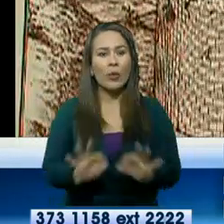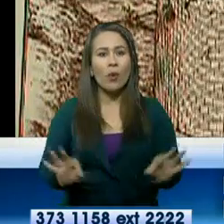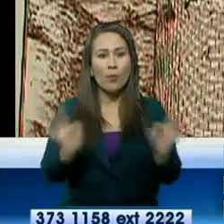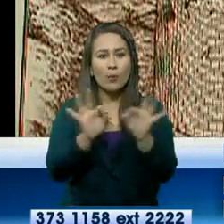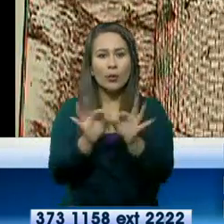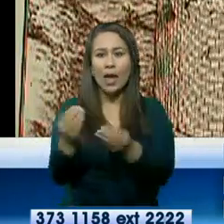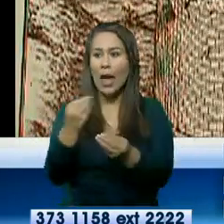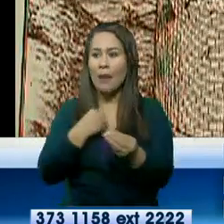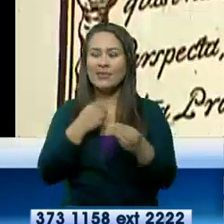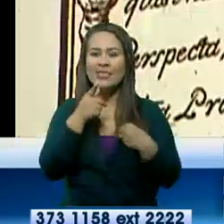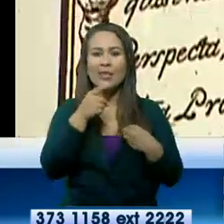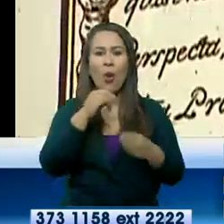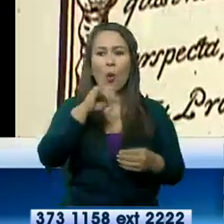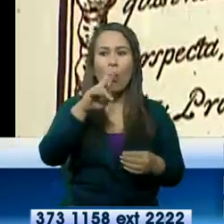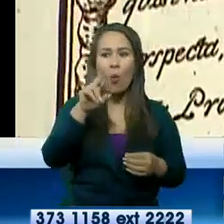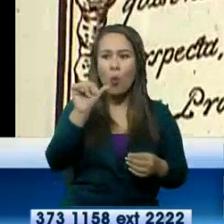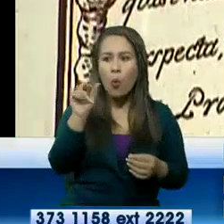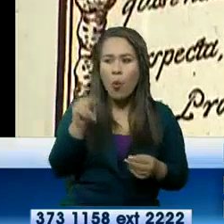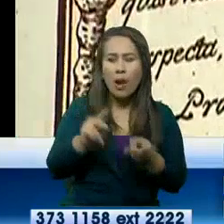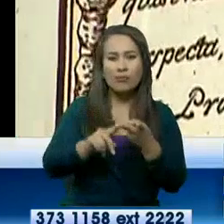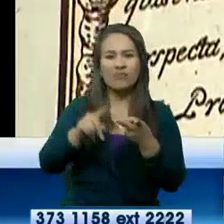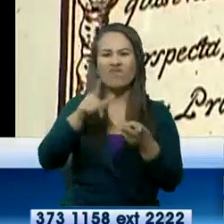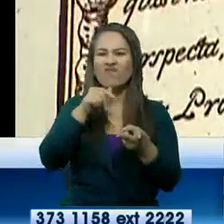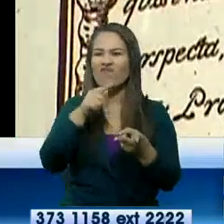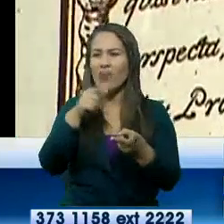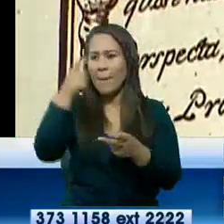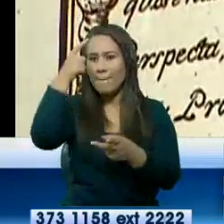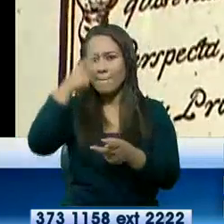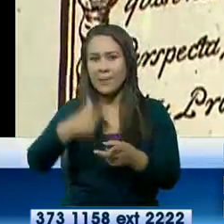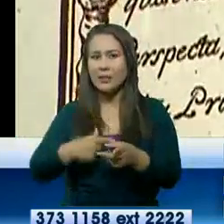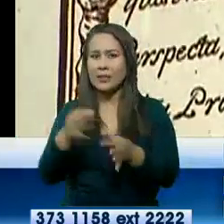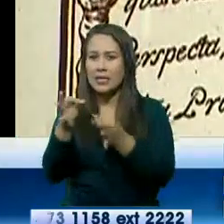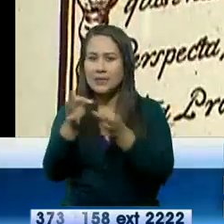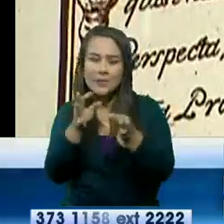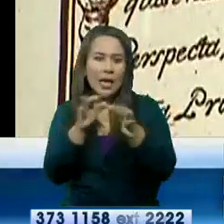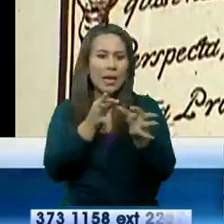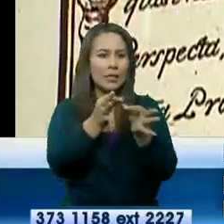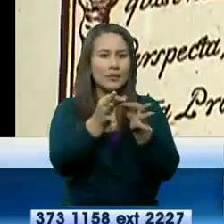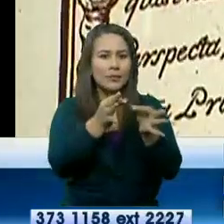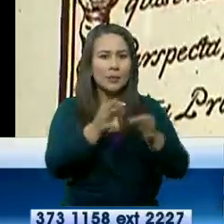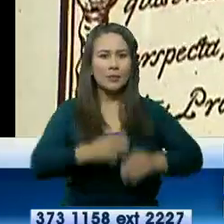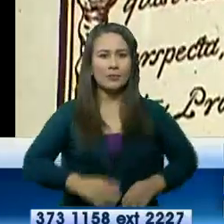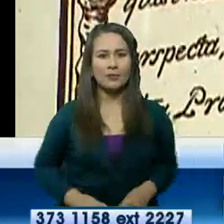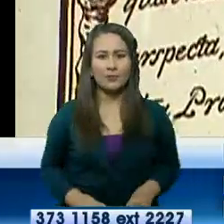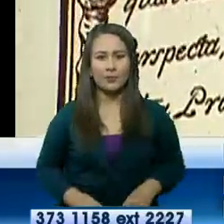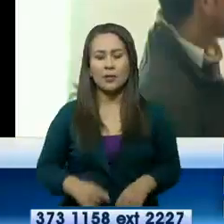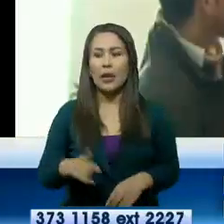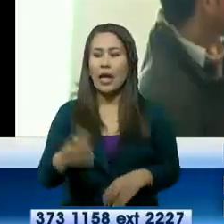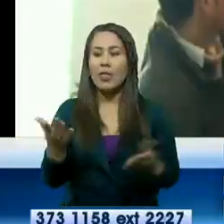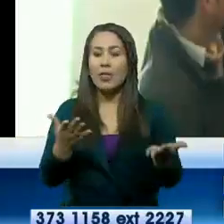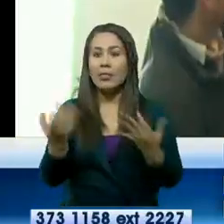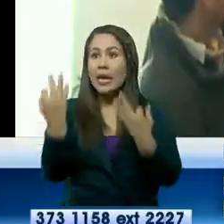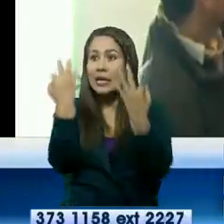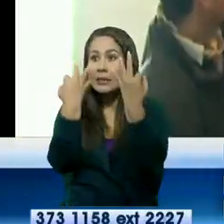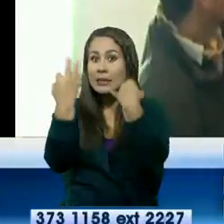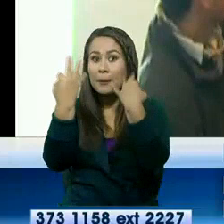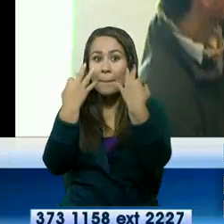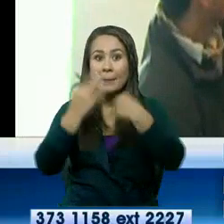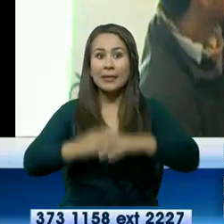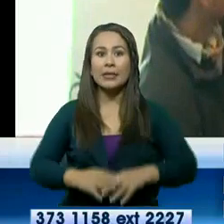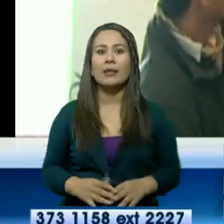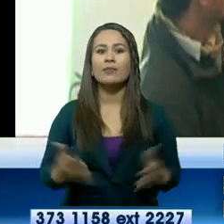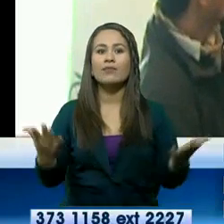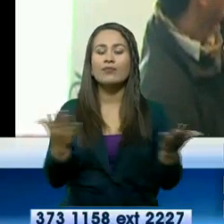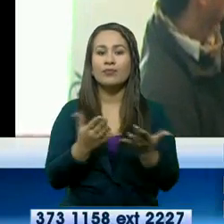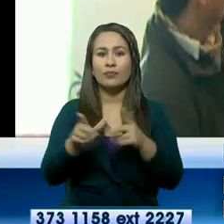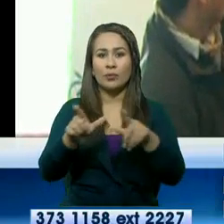vista de Jorge Juan y Antonio de Ulloa, que fueron los dos españoles parte de la misión geodésica francesa, en donde nos explican, justamente